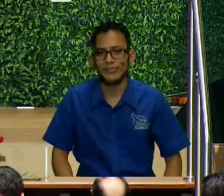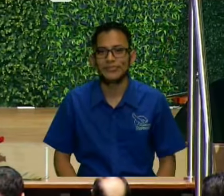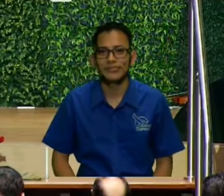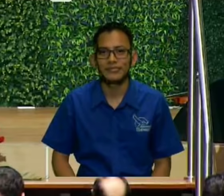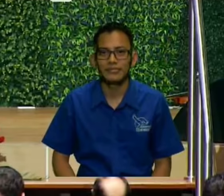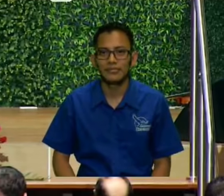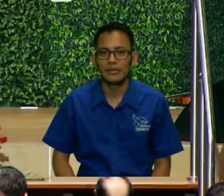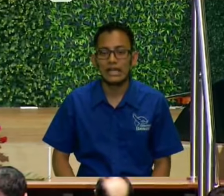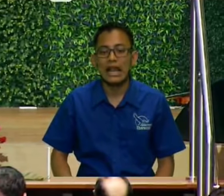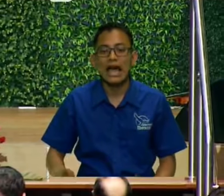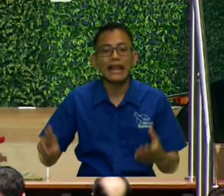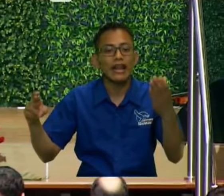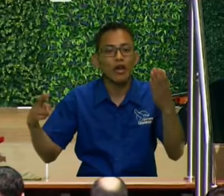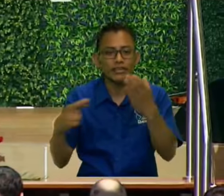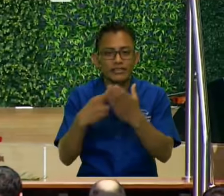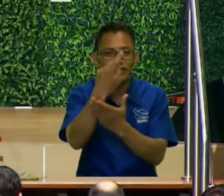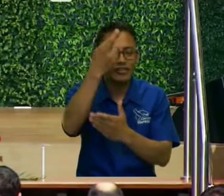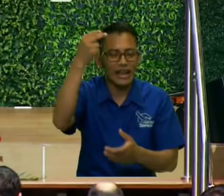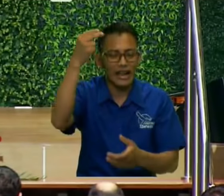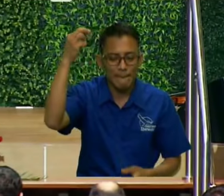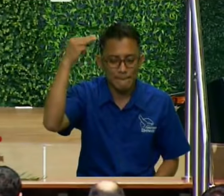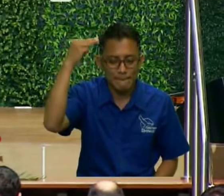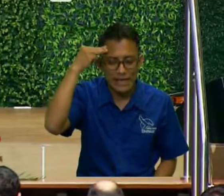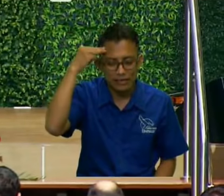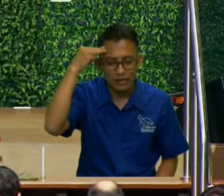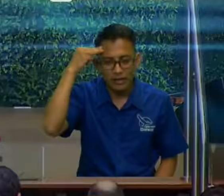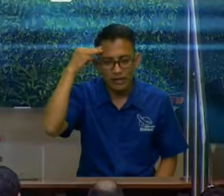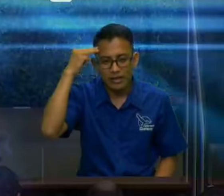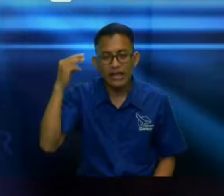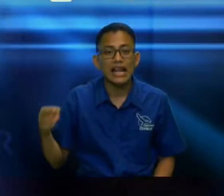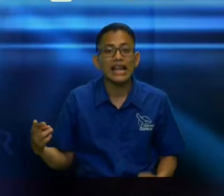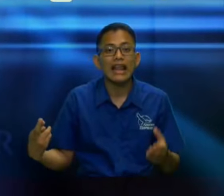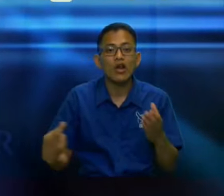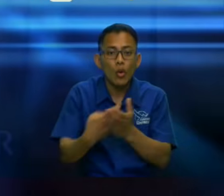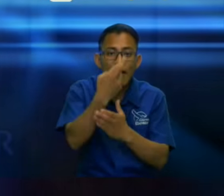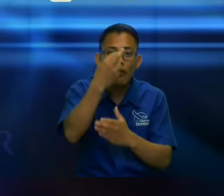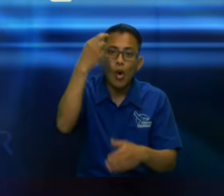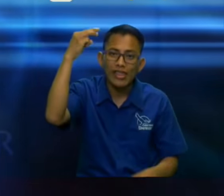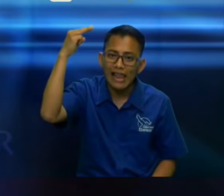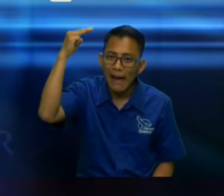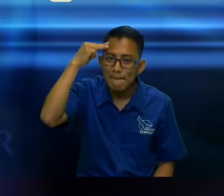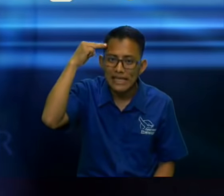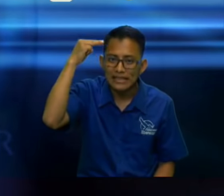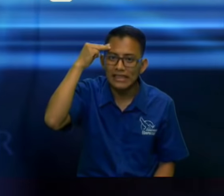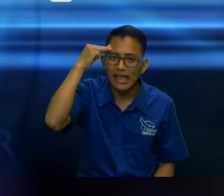la renovación de la mente, el renuevo de la mente.